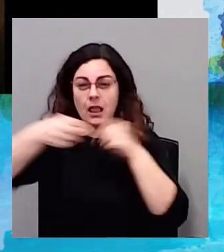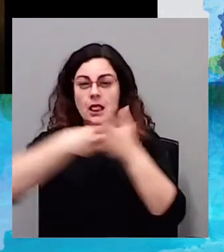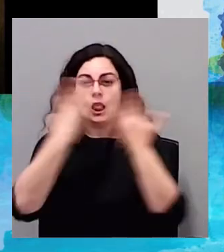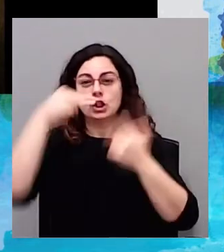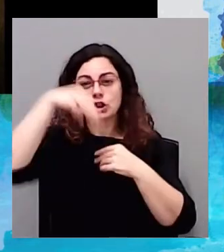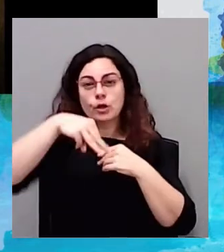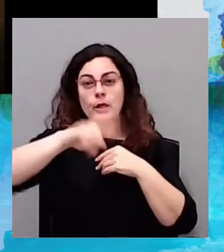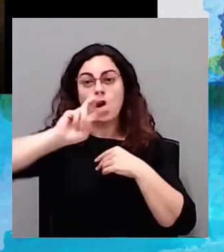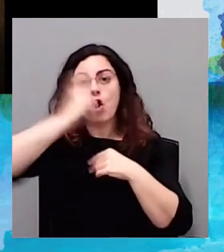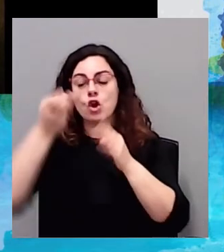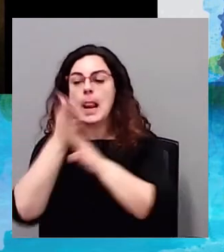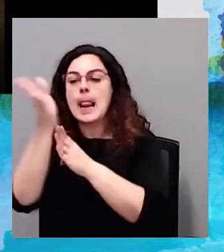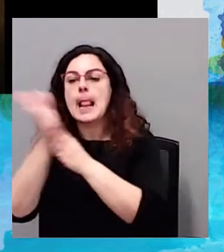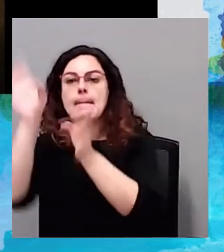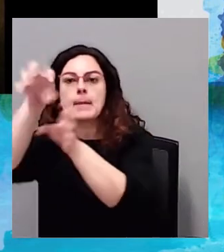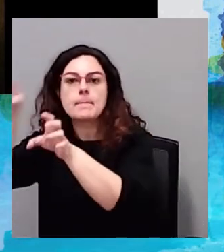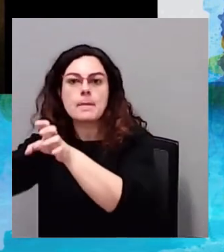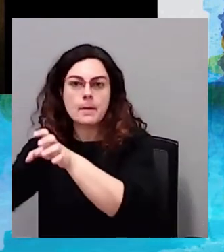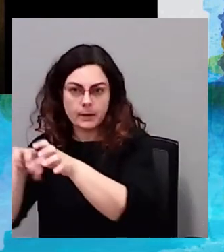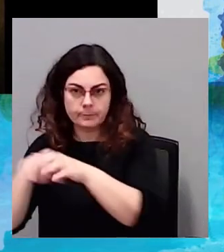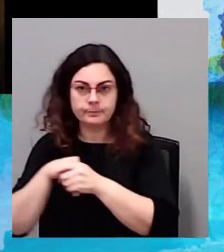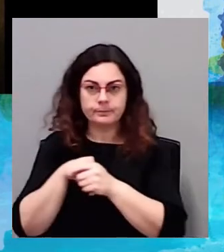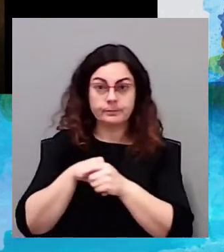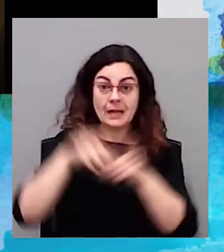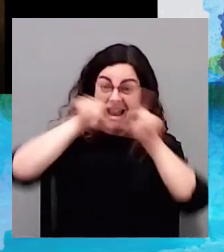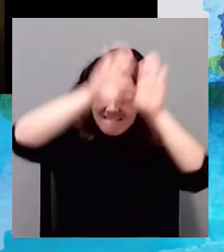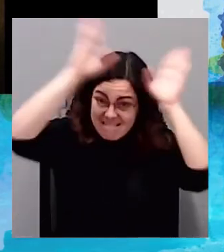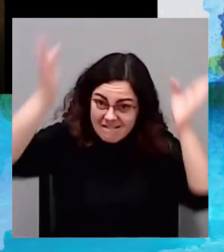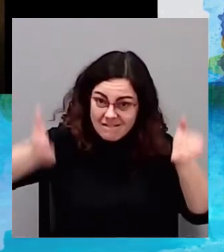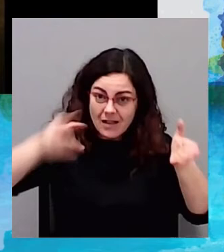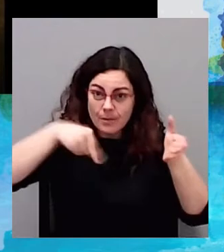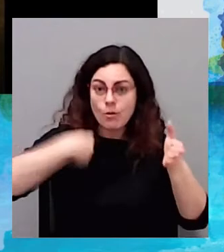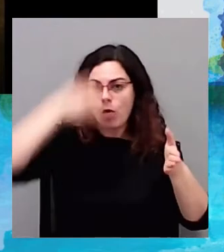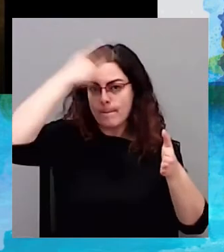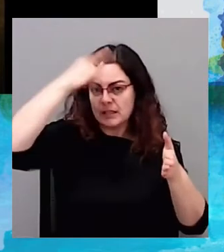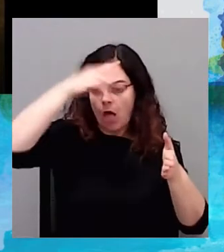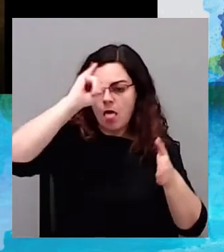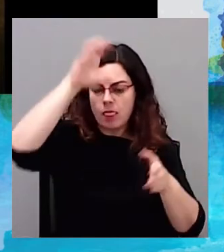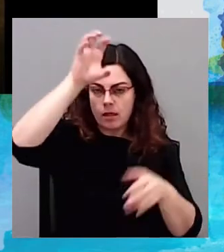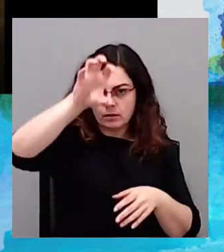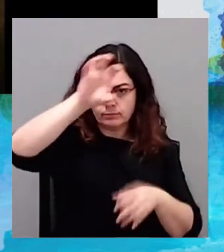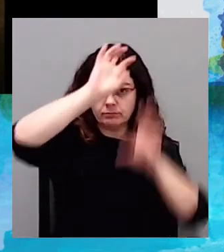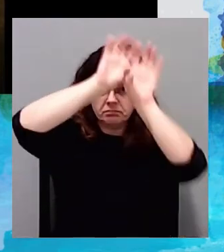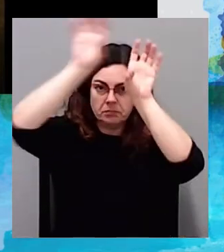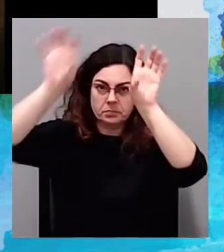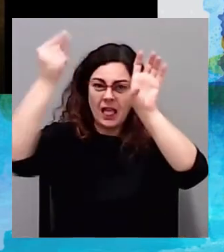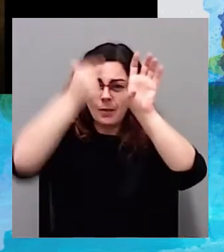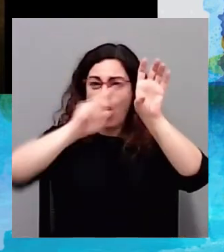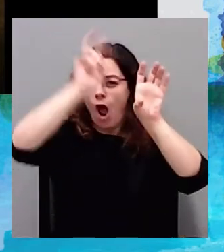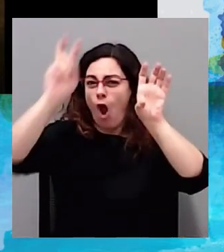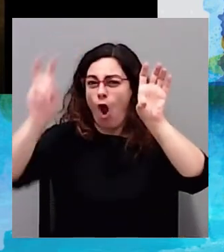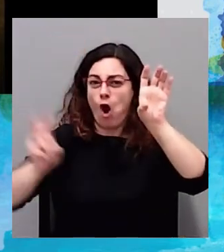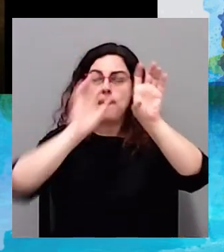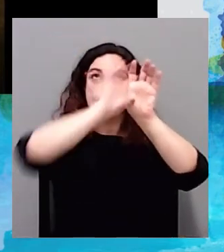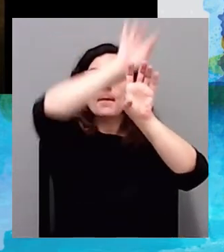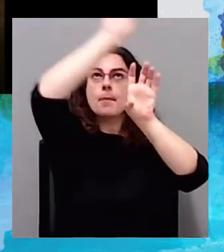pequeñas ramificaciones. Es en la gran sala donde se encuentra el bisonte, junto con otras decenas de pinturas que cubren techo y